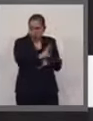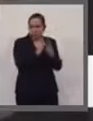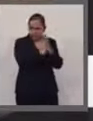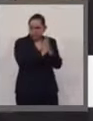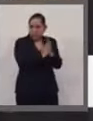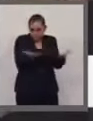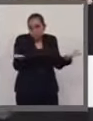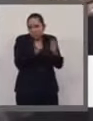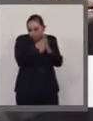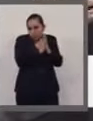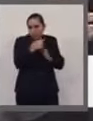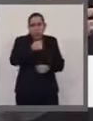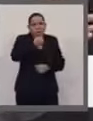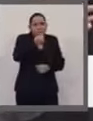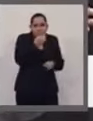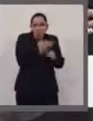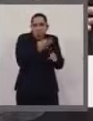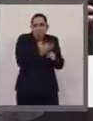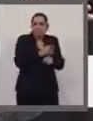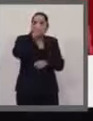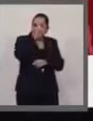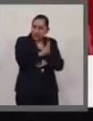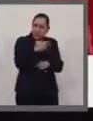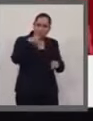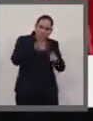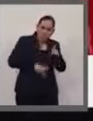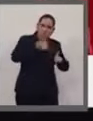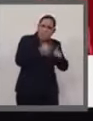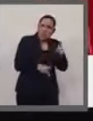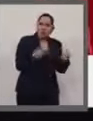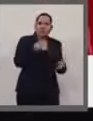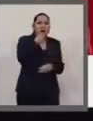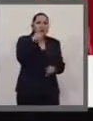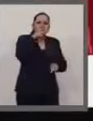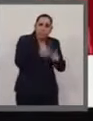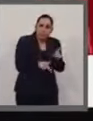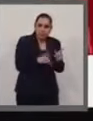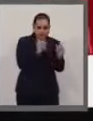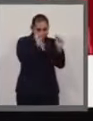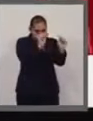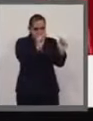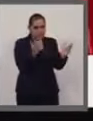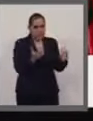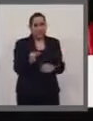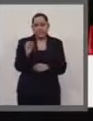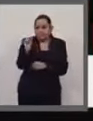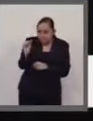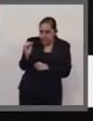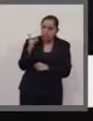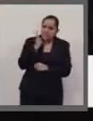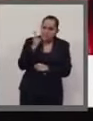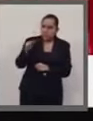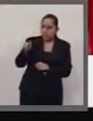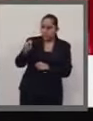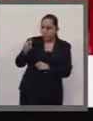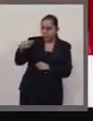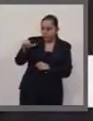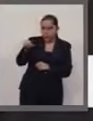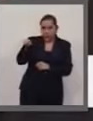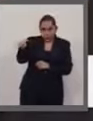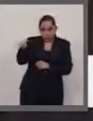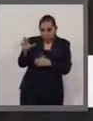Respete, sí, respete al orador, diputada presidenta, porque no me deja elaborar. A ver, compañero elaborar. Diputado Fernández Noroña, usted ya me hizo